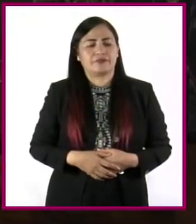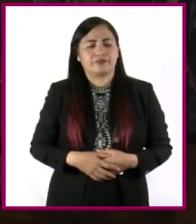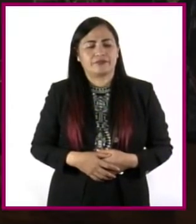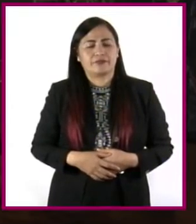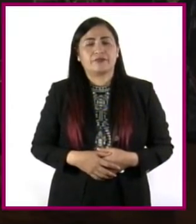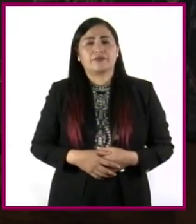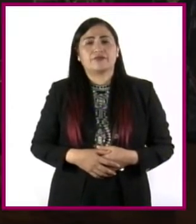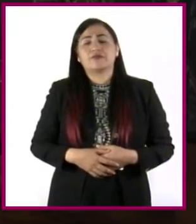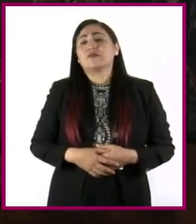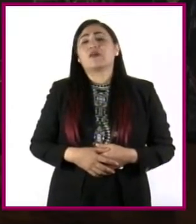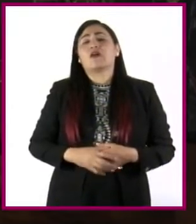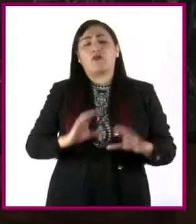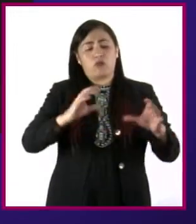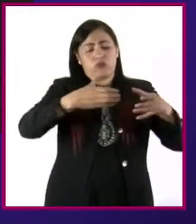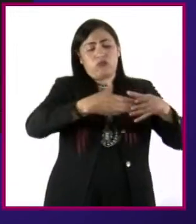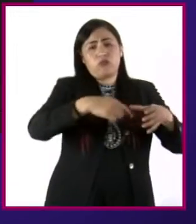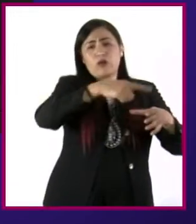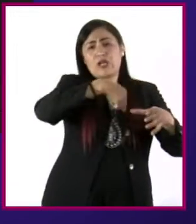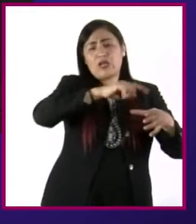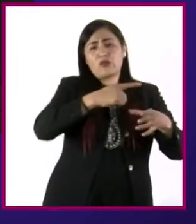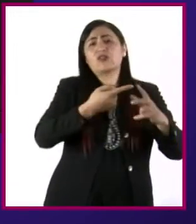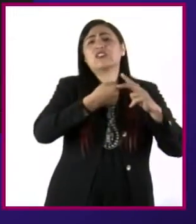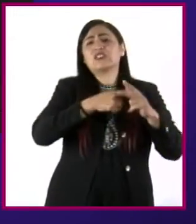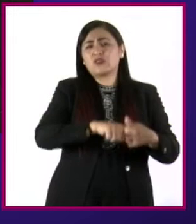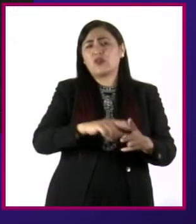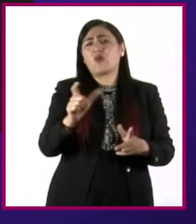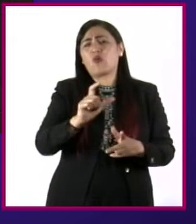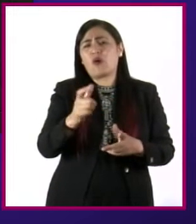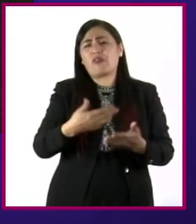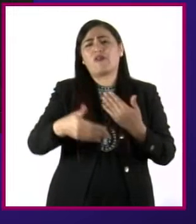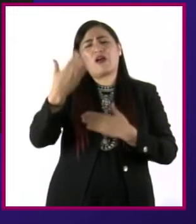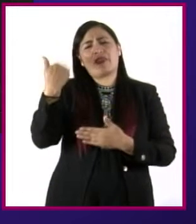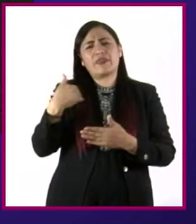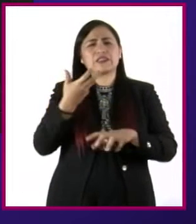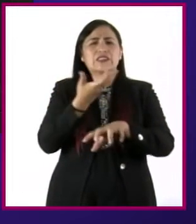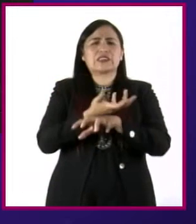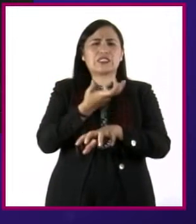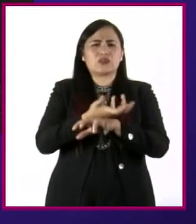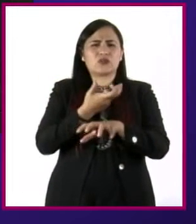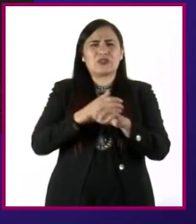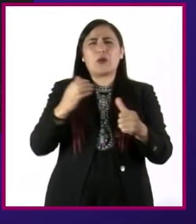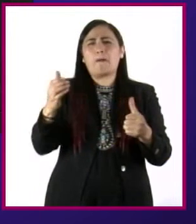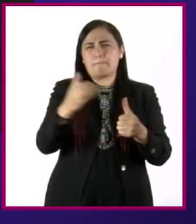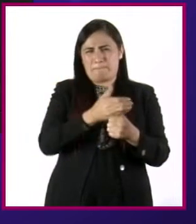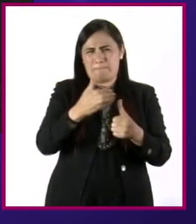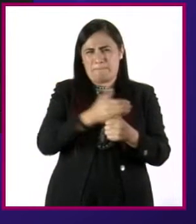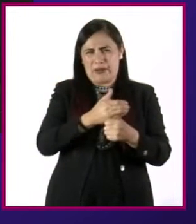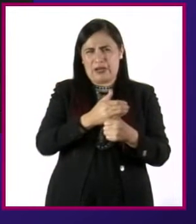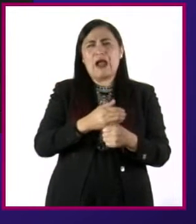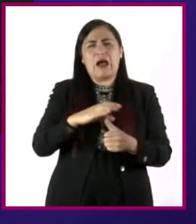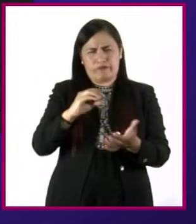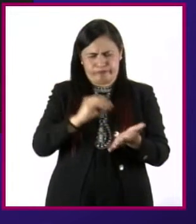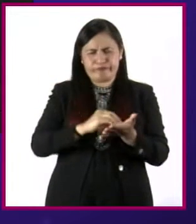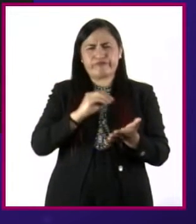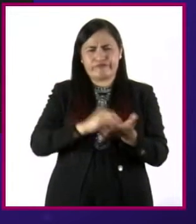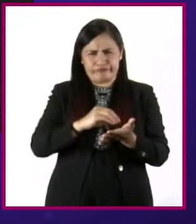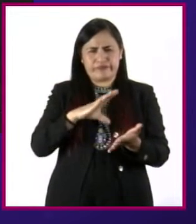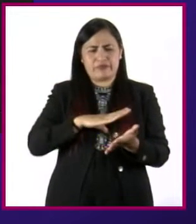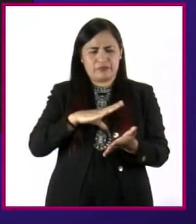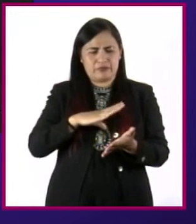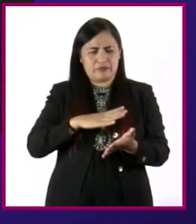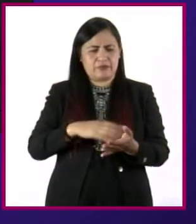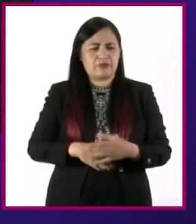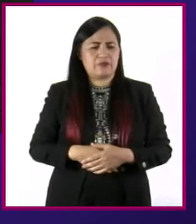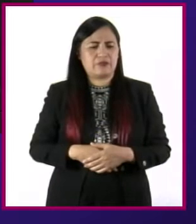¿Cuándo y cómo nació esta comunidad? En Estados Unidos, en un bar que todavía existe hoy en día, que se llama